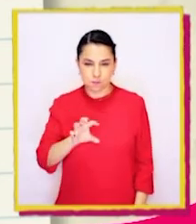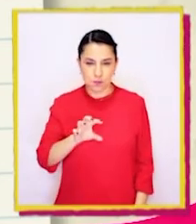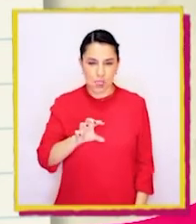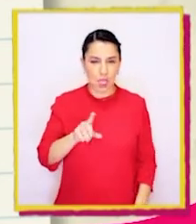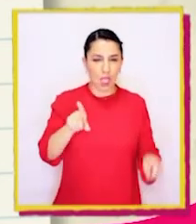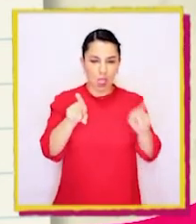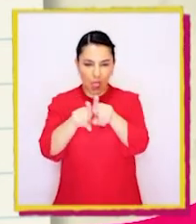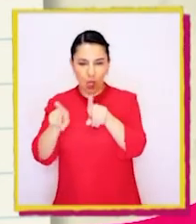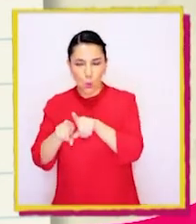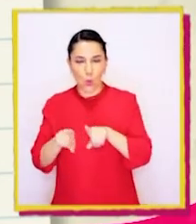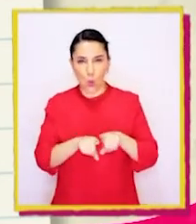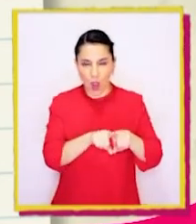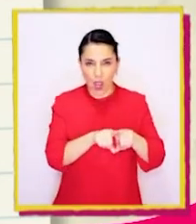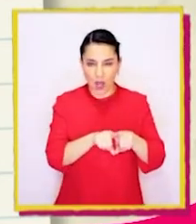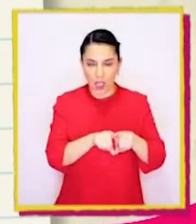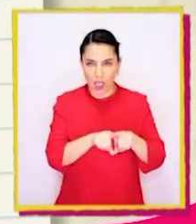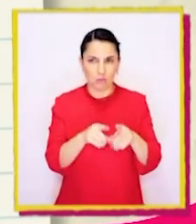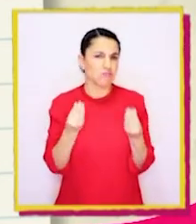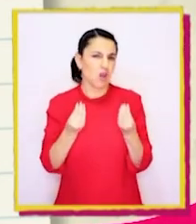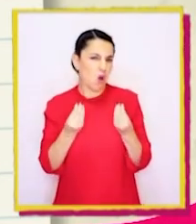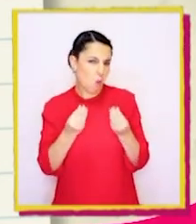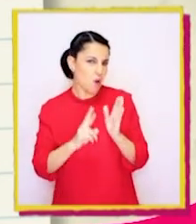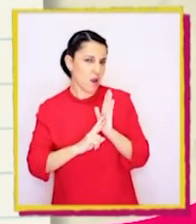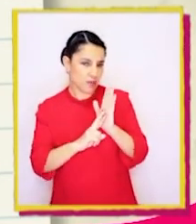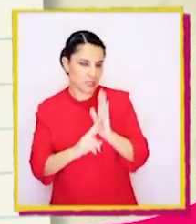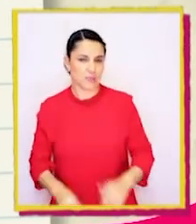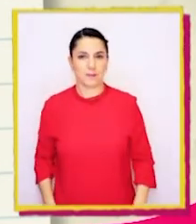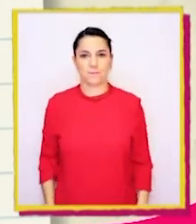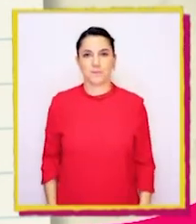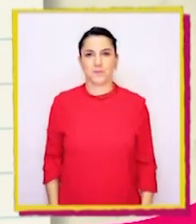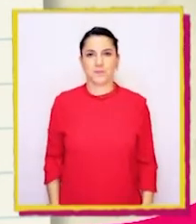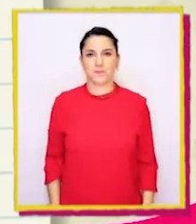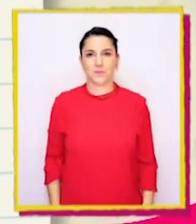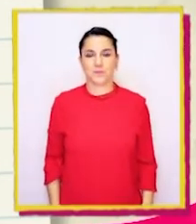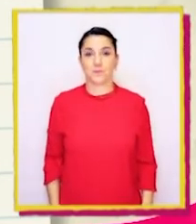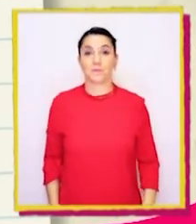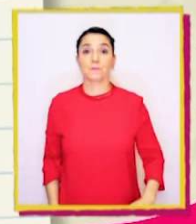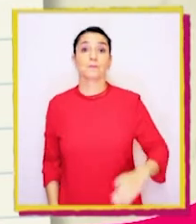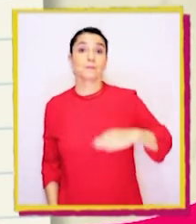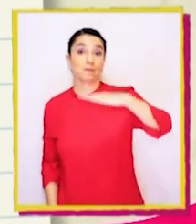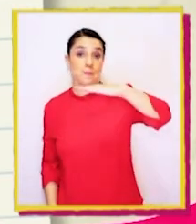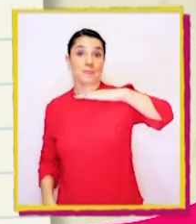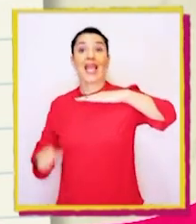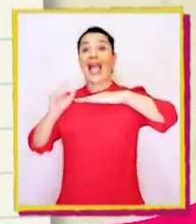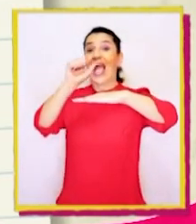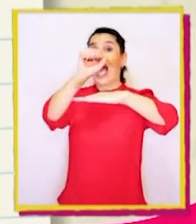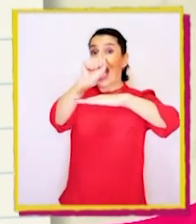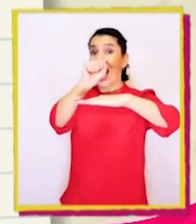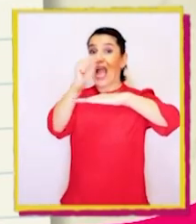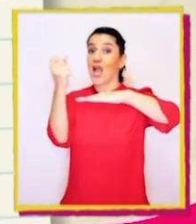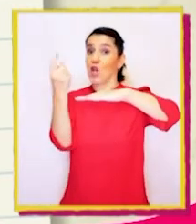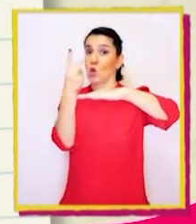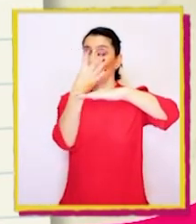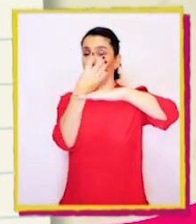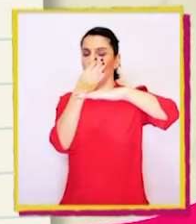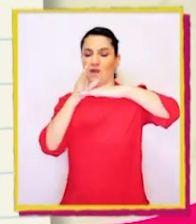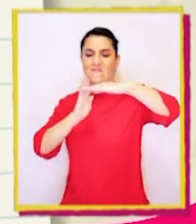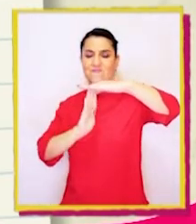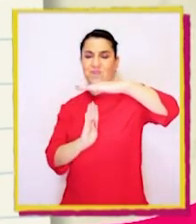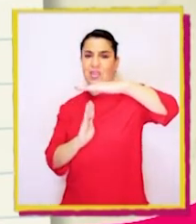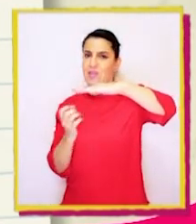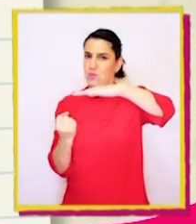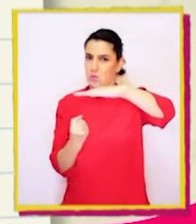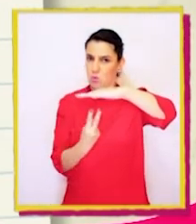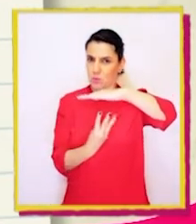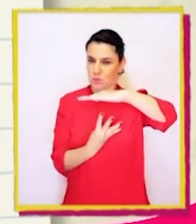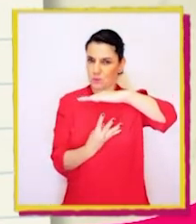iguales. Las fracciones se representan de esta manera, donde A es el numerador y B